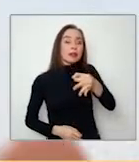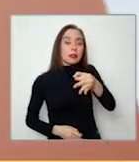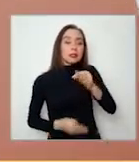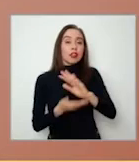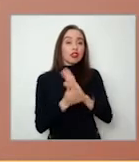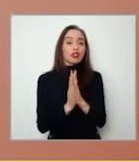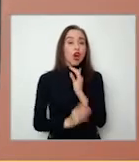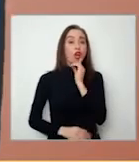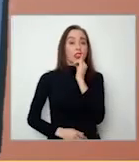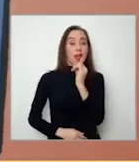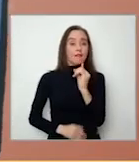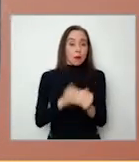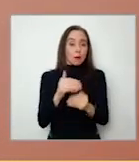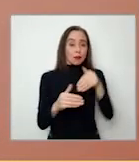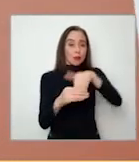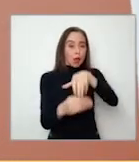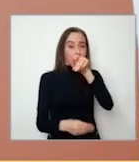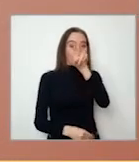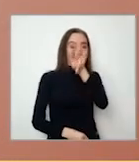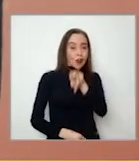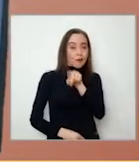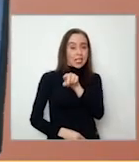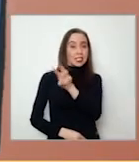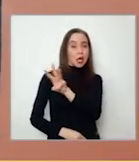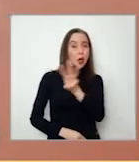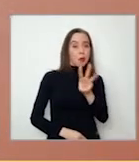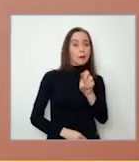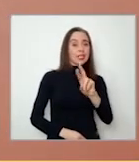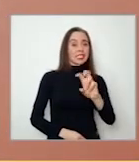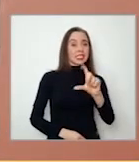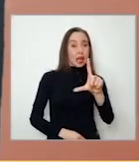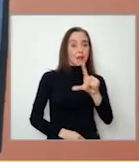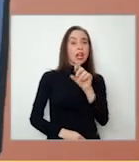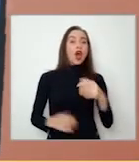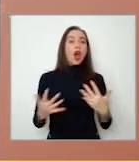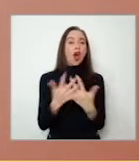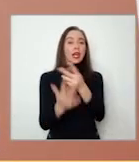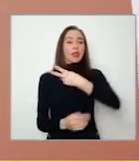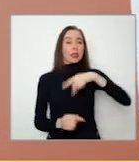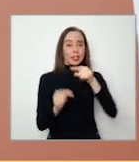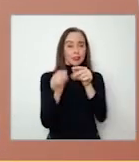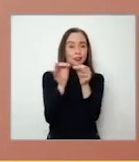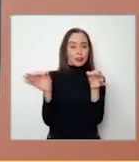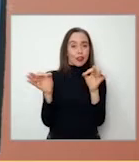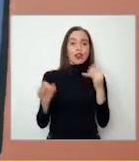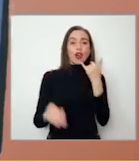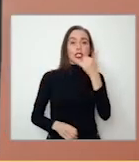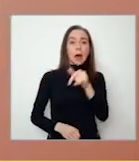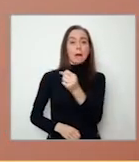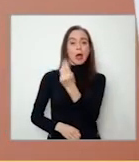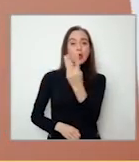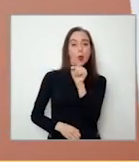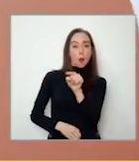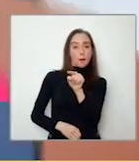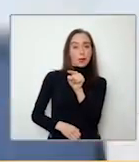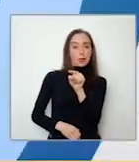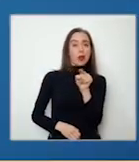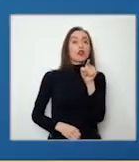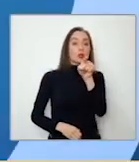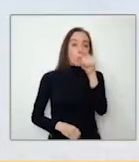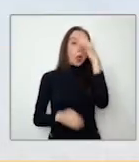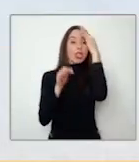verifica con la fuente oficial. Encuentra toda la información sobre el proceso electoral en CERVEL.cl, en nuestras redes sociales o llamando al